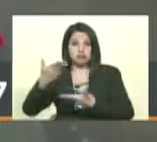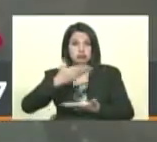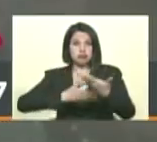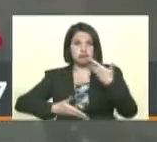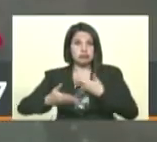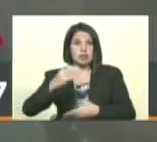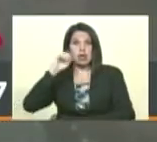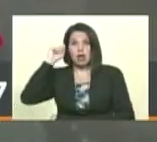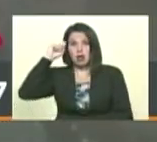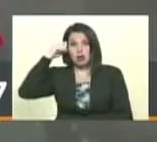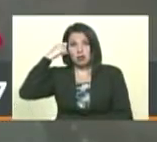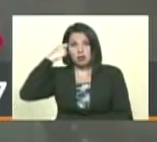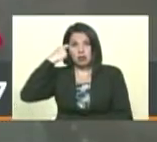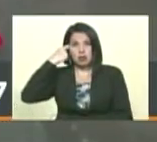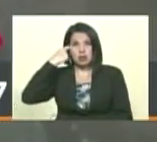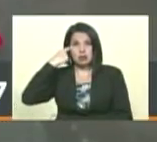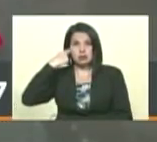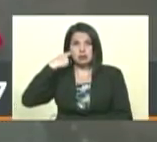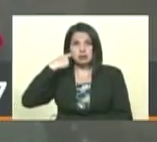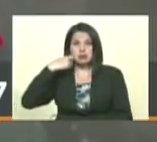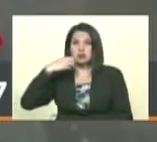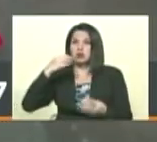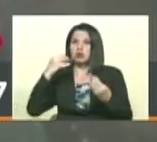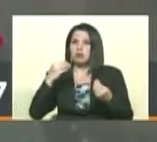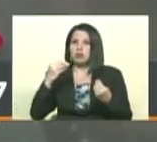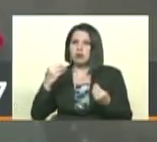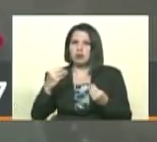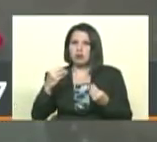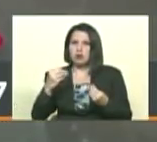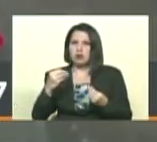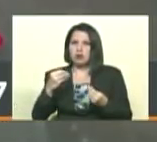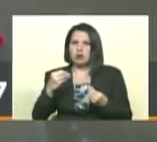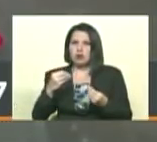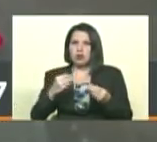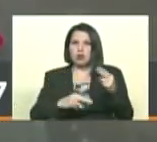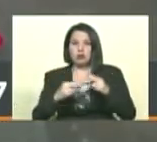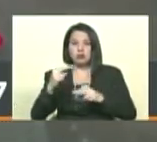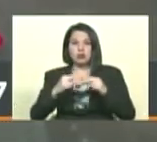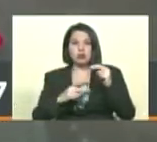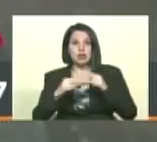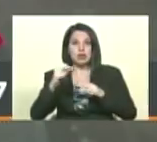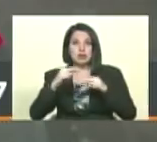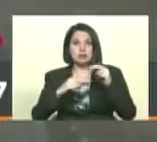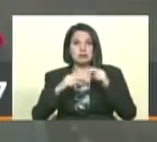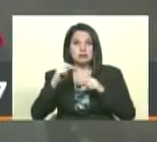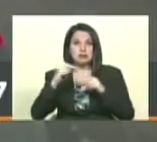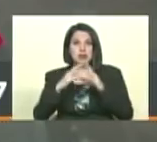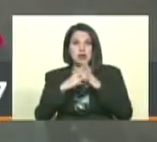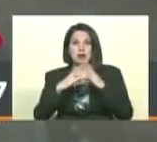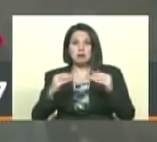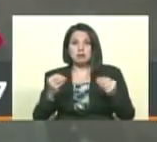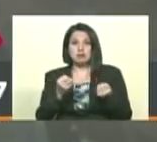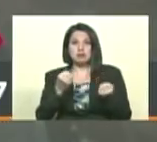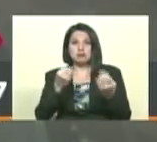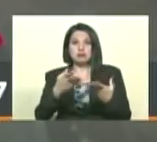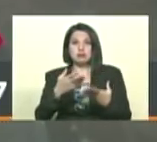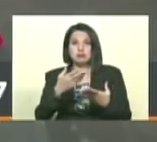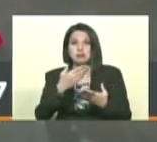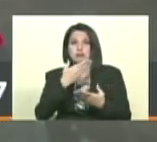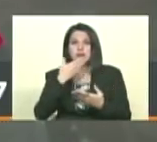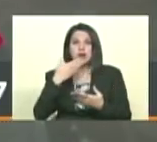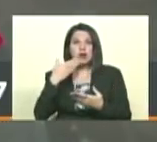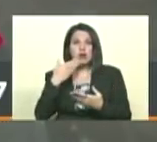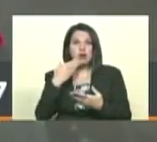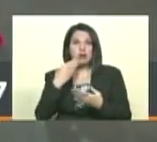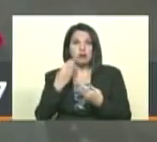acordadas y son garantías que son construidas para darle mayor beneficio